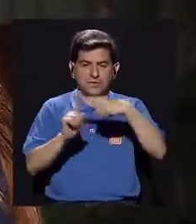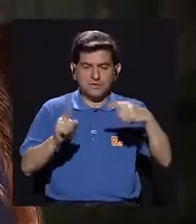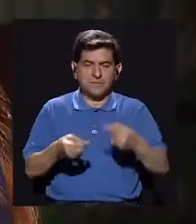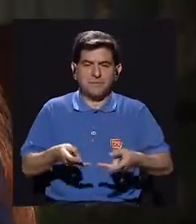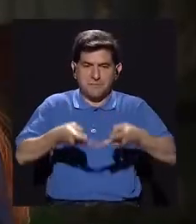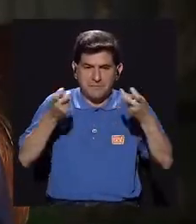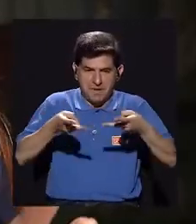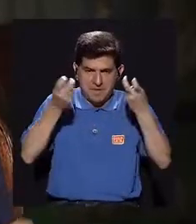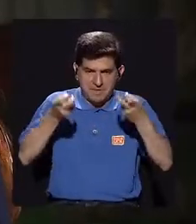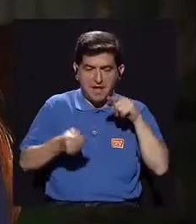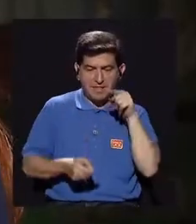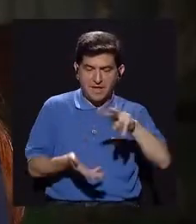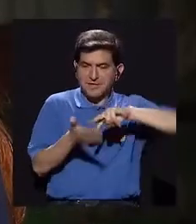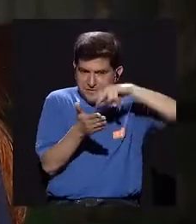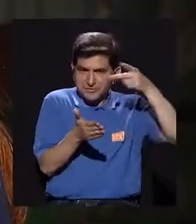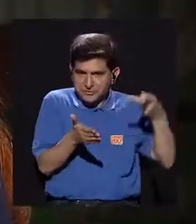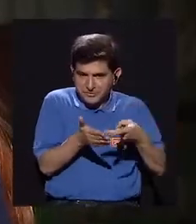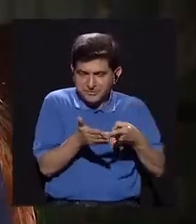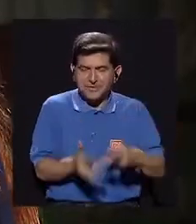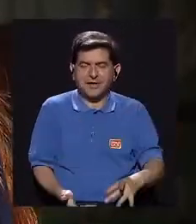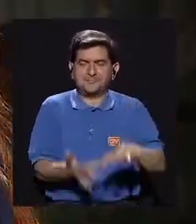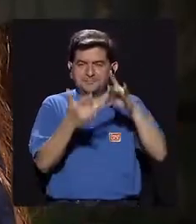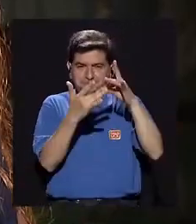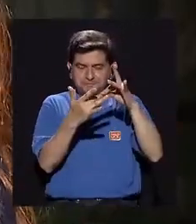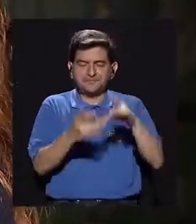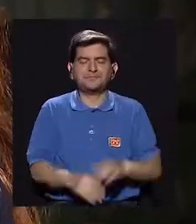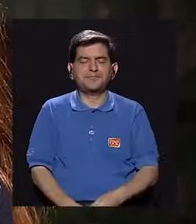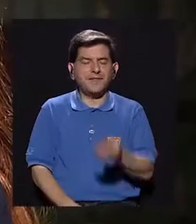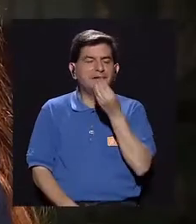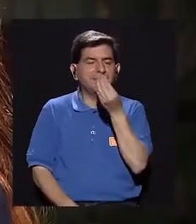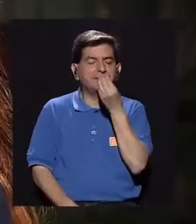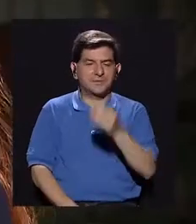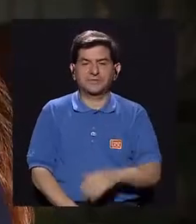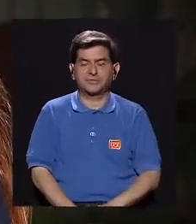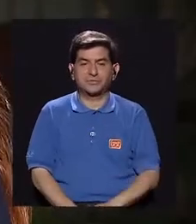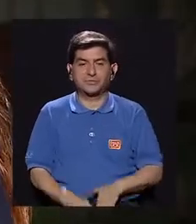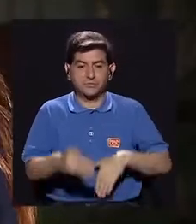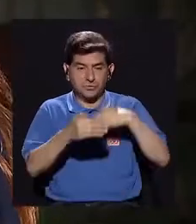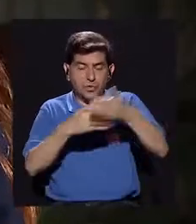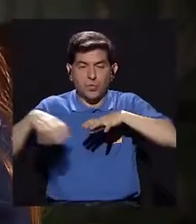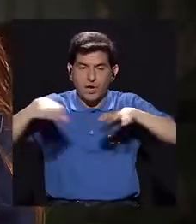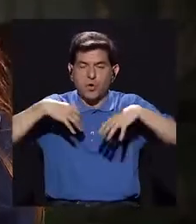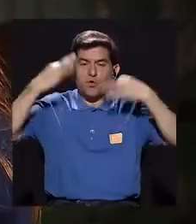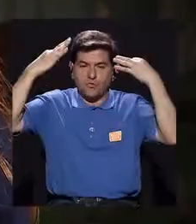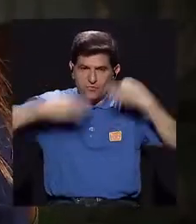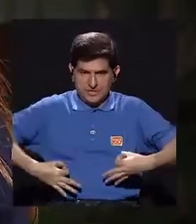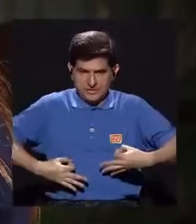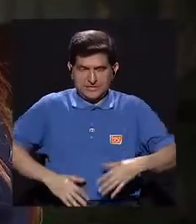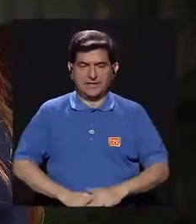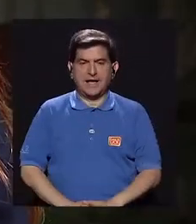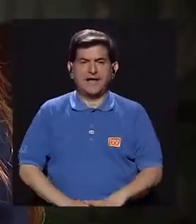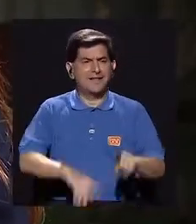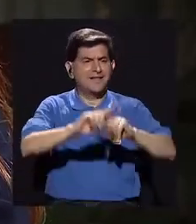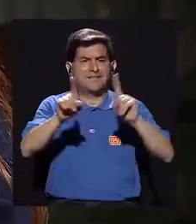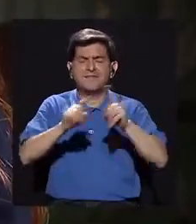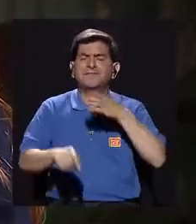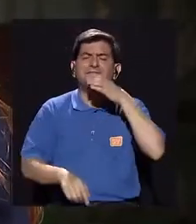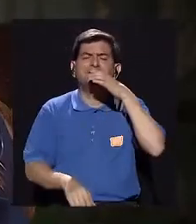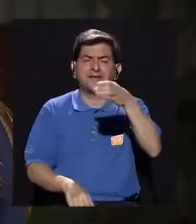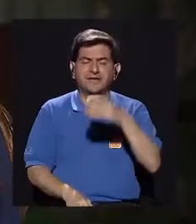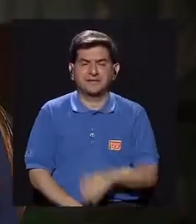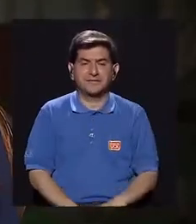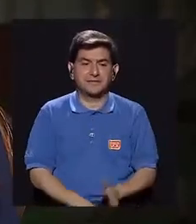la mitad sea ensalada, eso es básicamente lo principal en la dieta. Luego está la actividad física. Hay